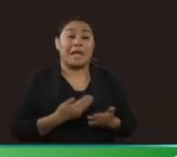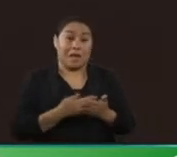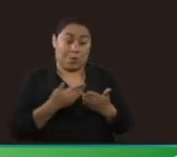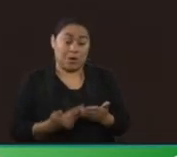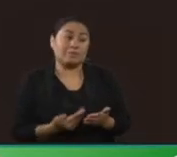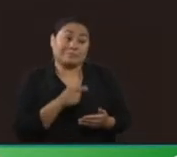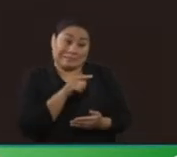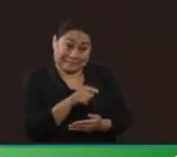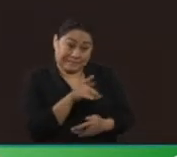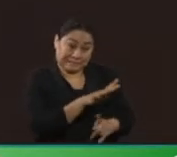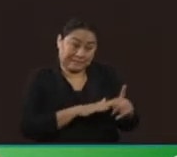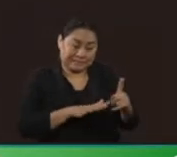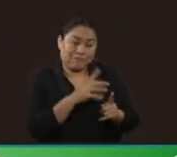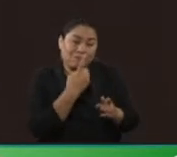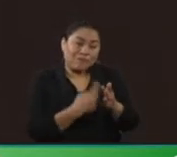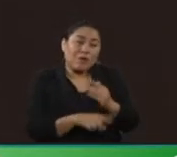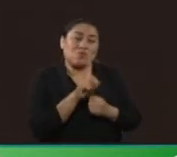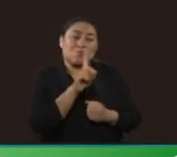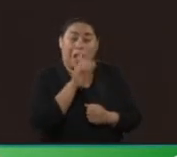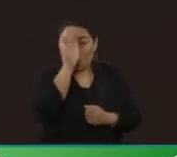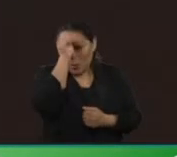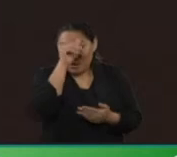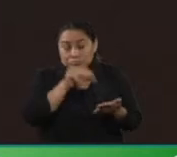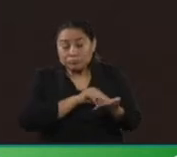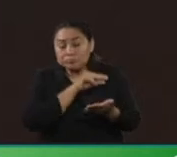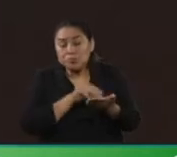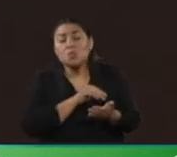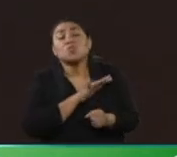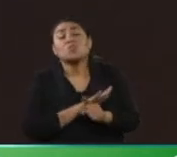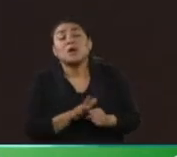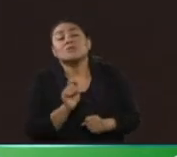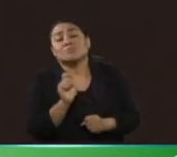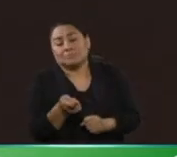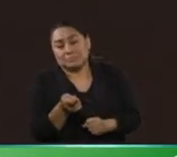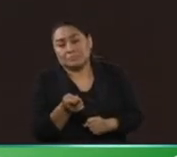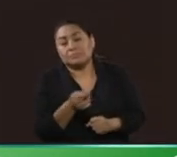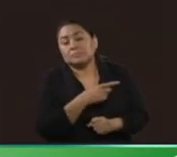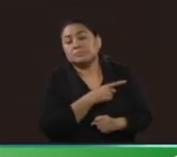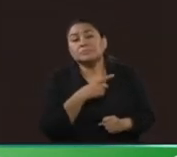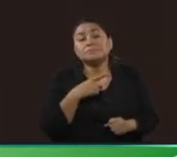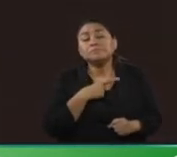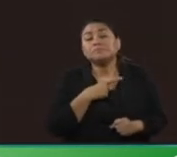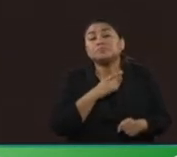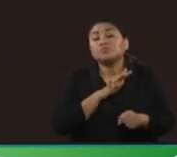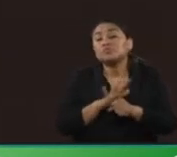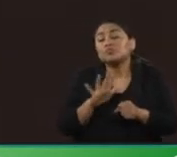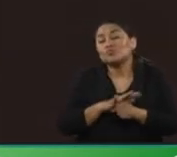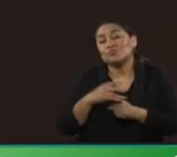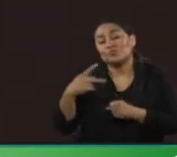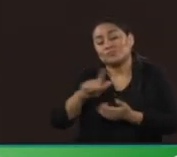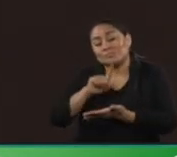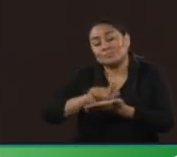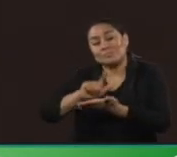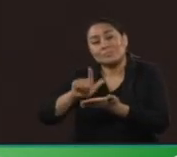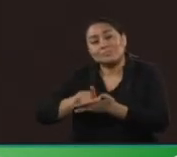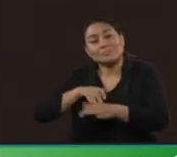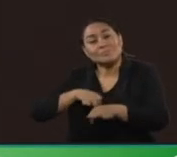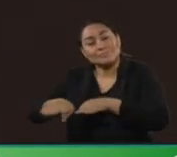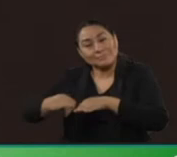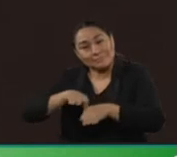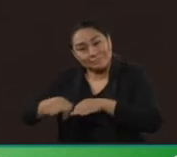pendientes del tratado era precisamente la adopción de esquemas de Justicia laboral que homologar